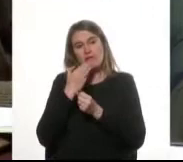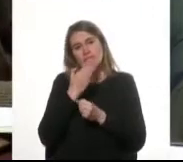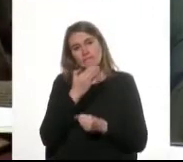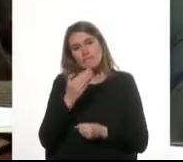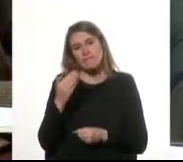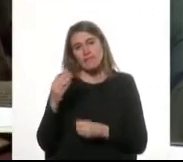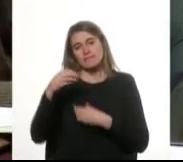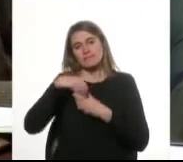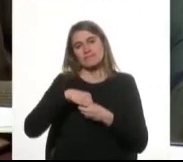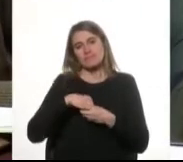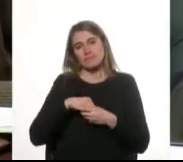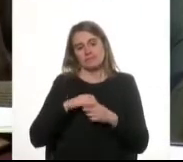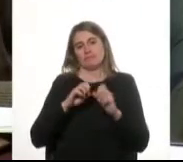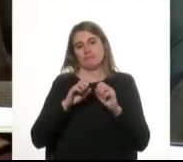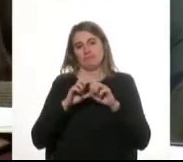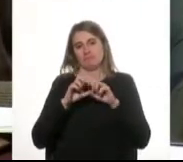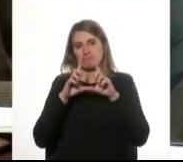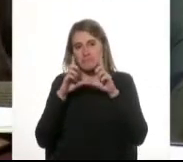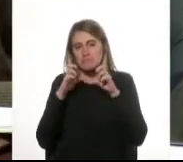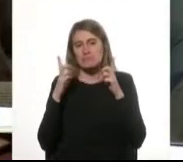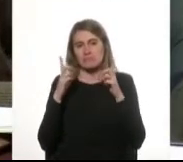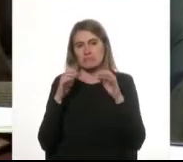y nos quedamos absortos.